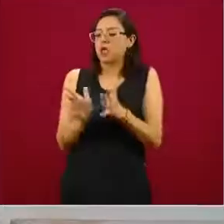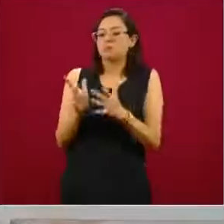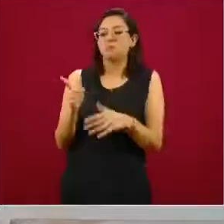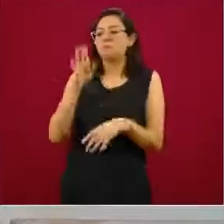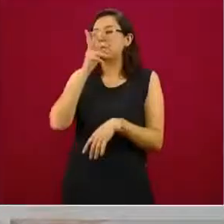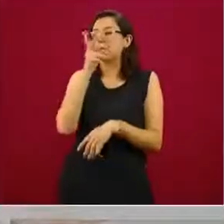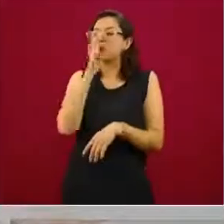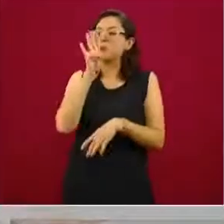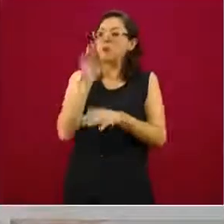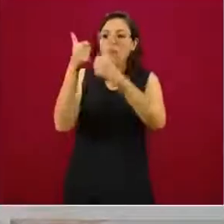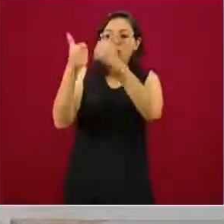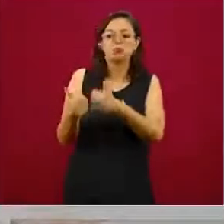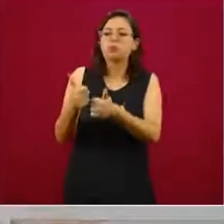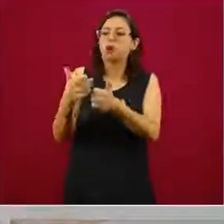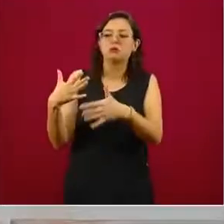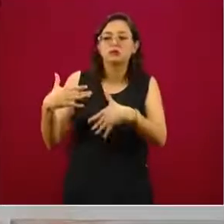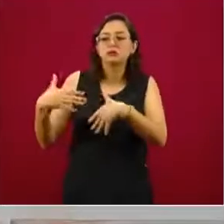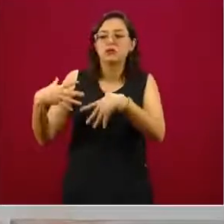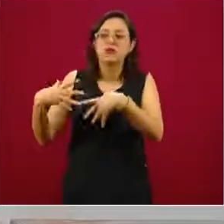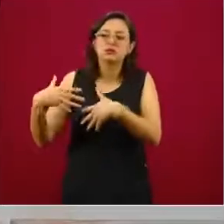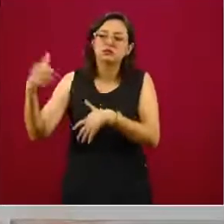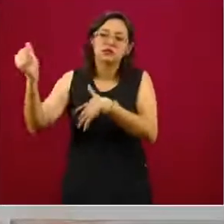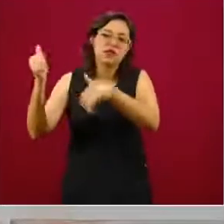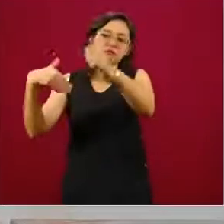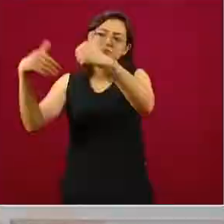y mañana yo creo que lo podemos informar.